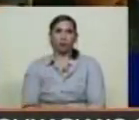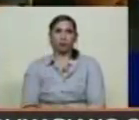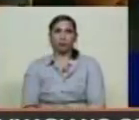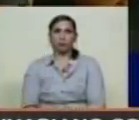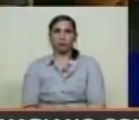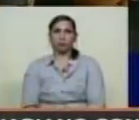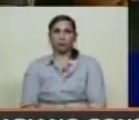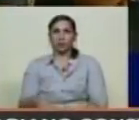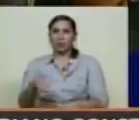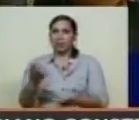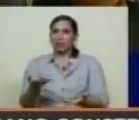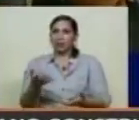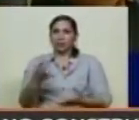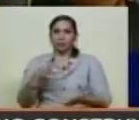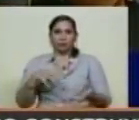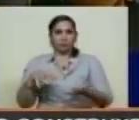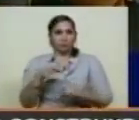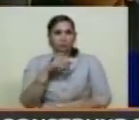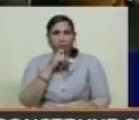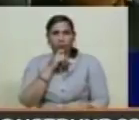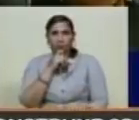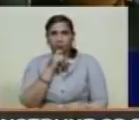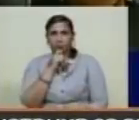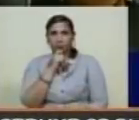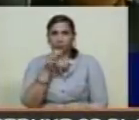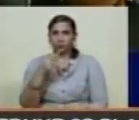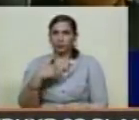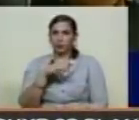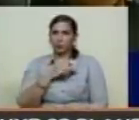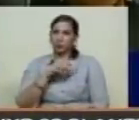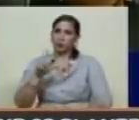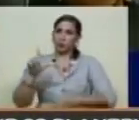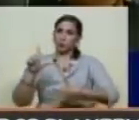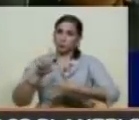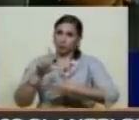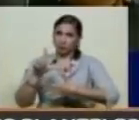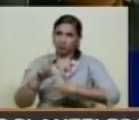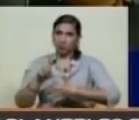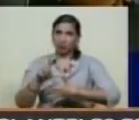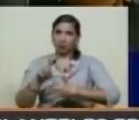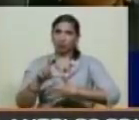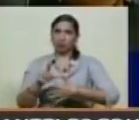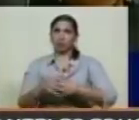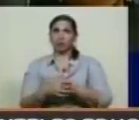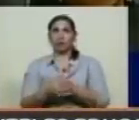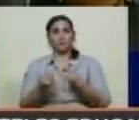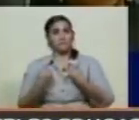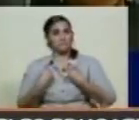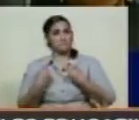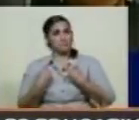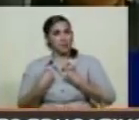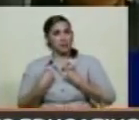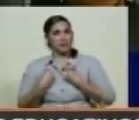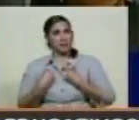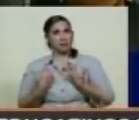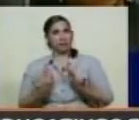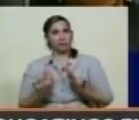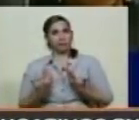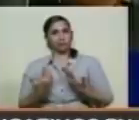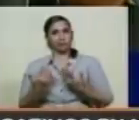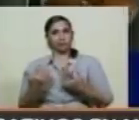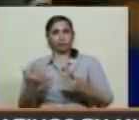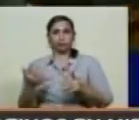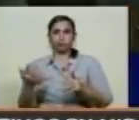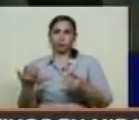de dificultad, o aquellos que aún en nuestra América Latina entera viven aún en condiciones de